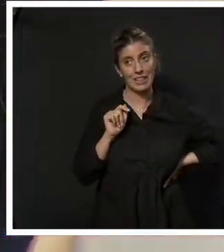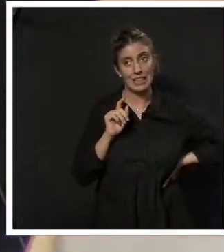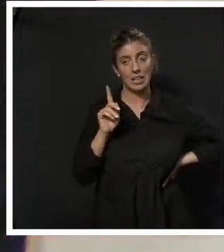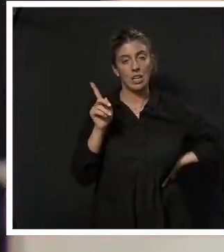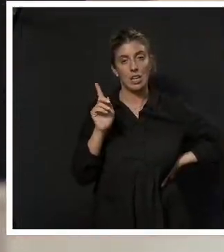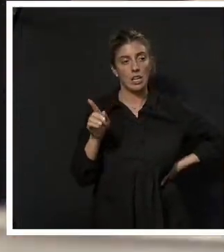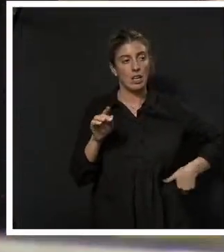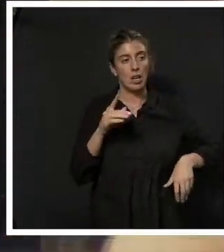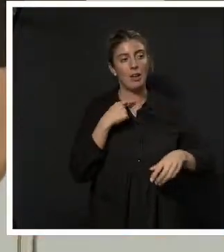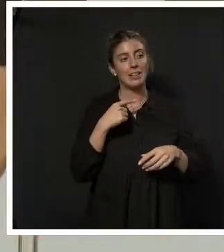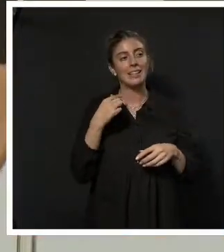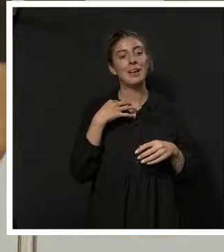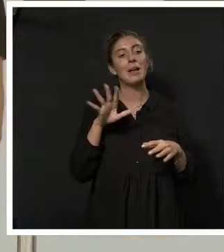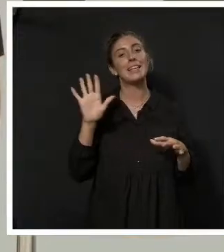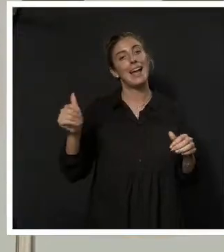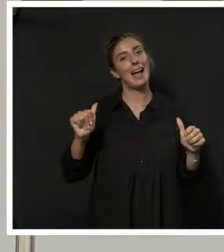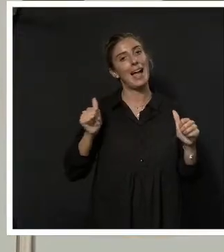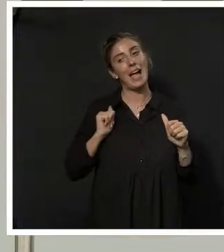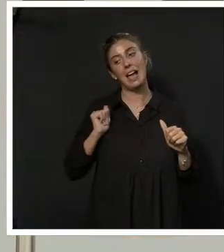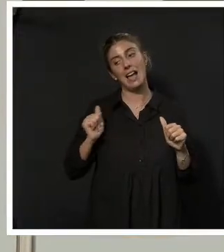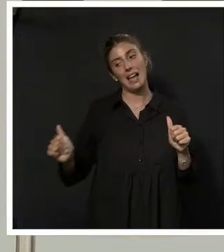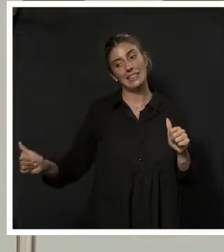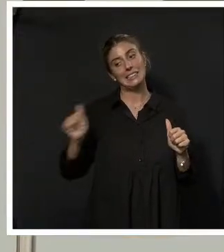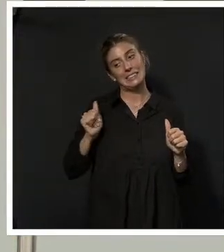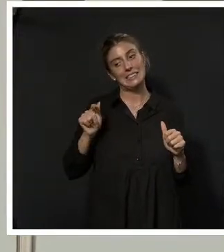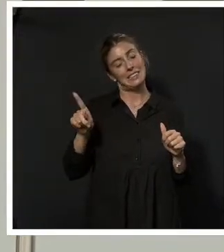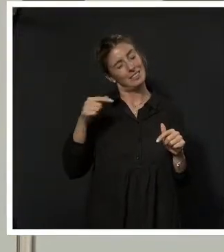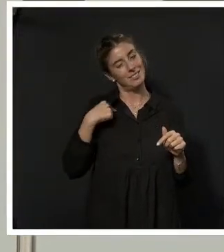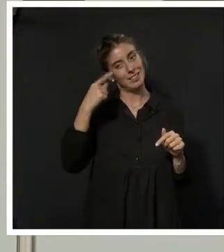restaurante Así que estoy tranquilo